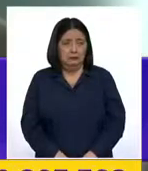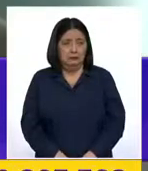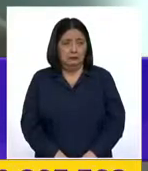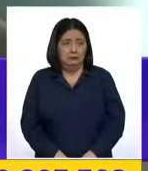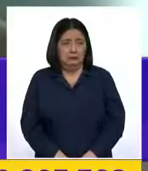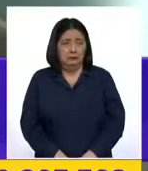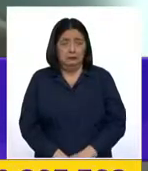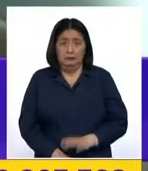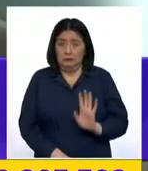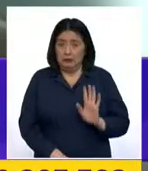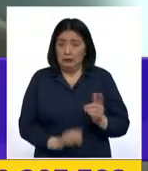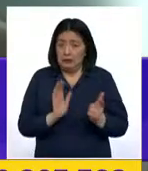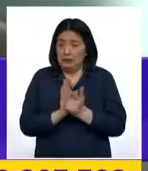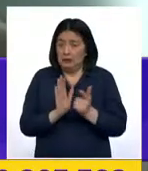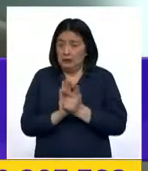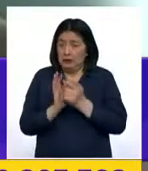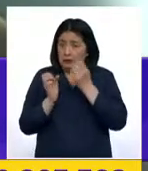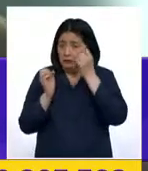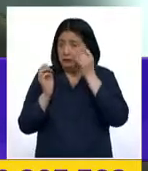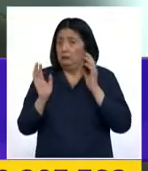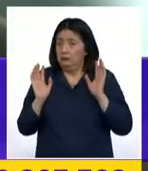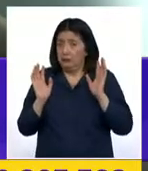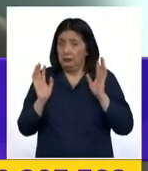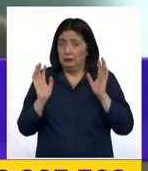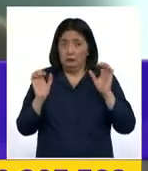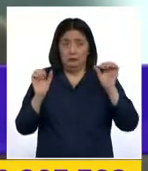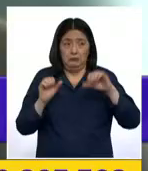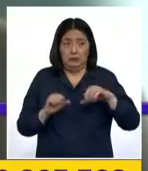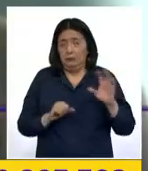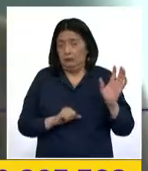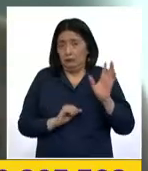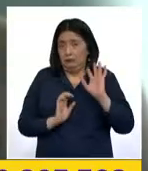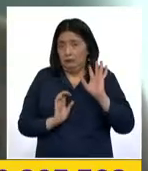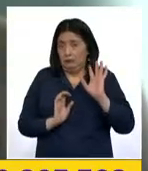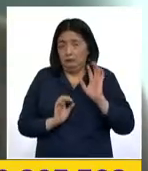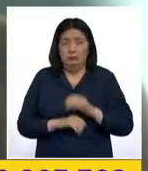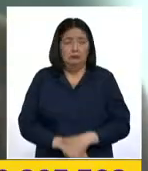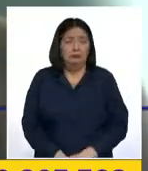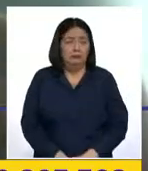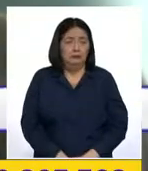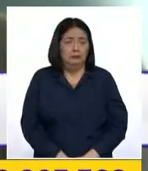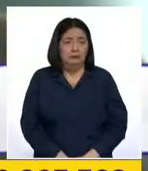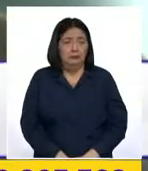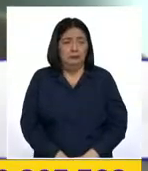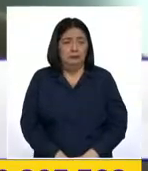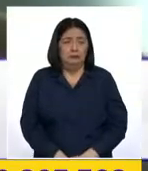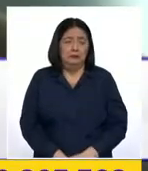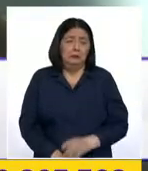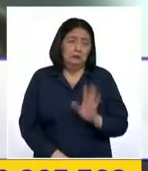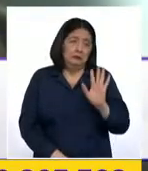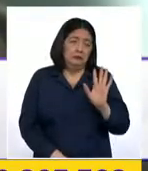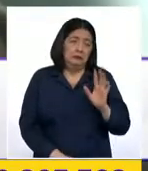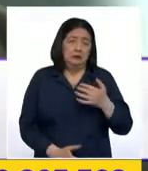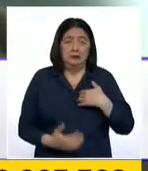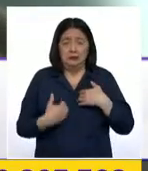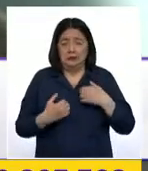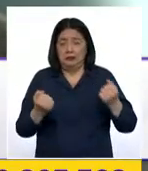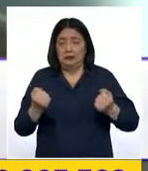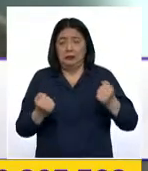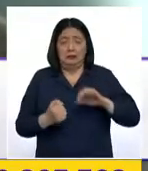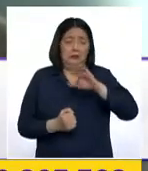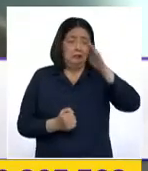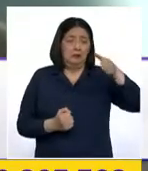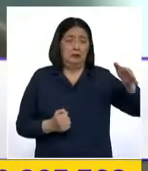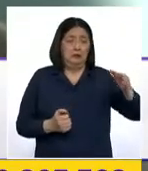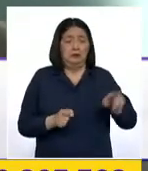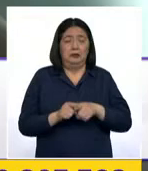El cumplimiento de la ley transversalmente es malo en todos los niveles, ¿correcto? El que tiene la hipercamioneta gigante, como el que